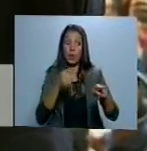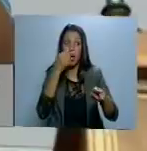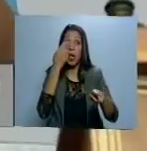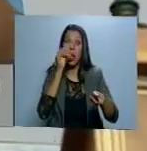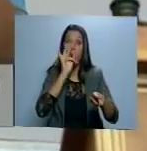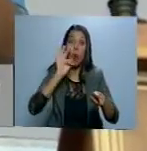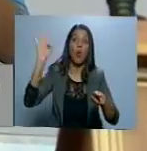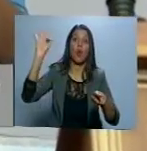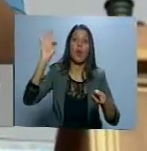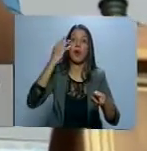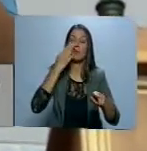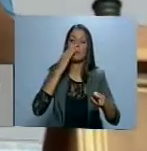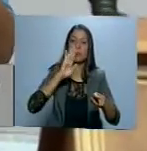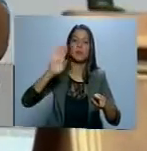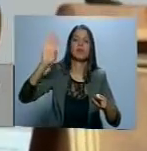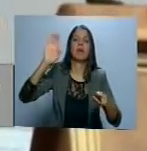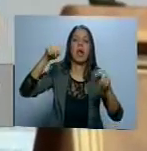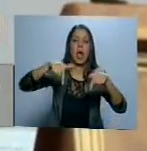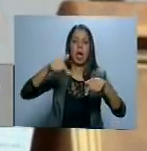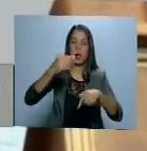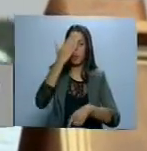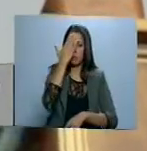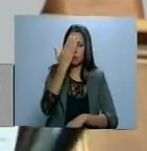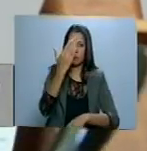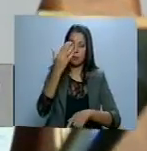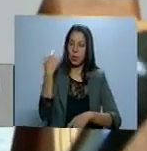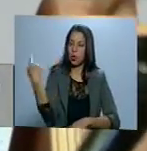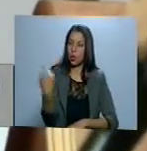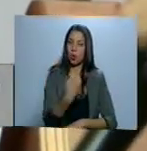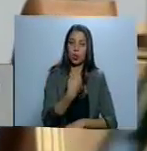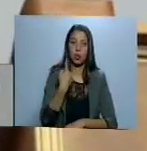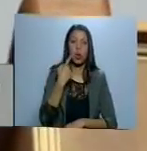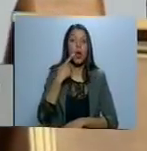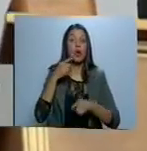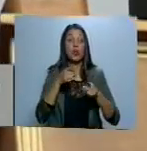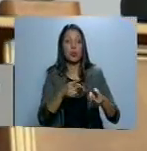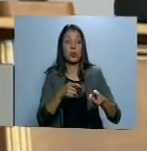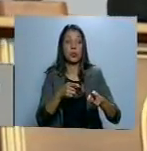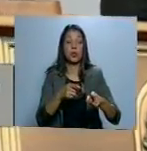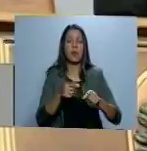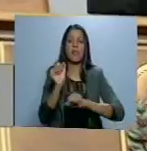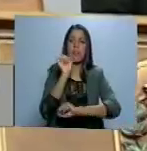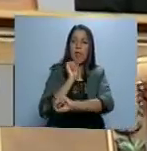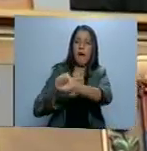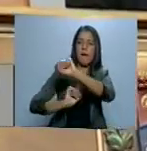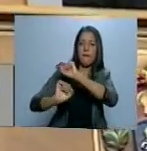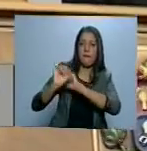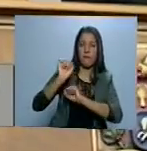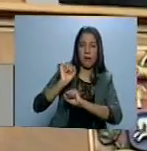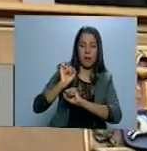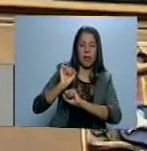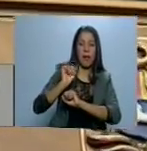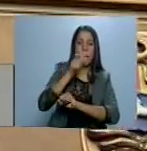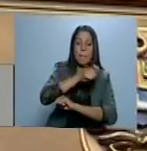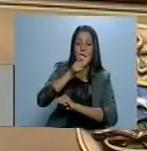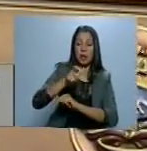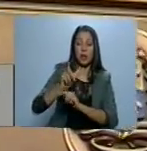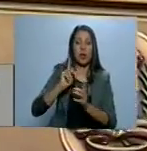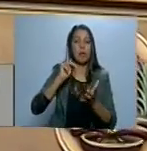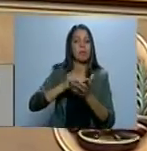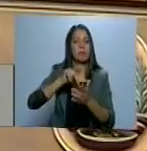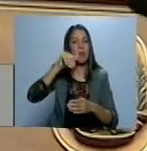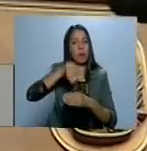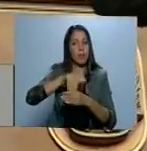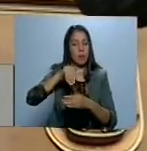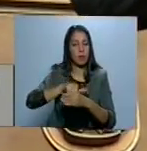ante esta Asamblea Nacional Constituyente defender cada una de las voces del Estado Zulia,